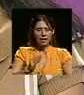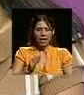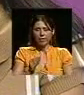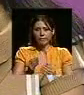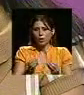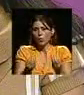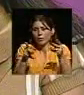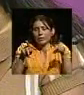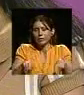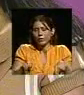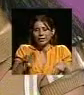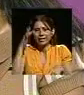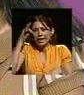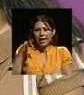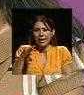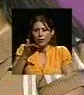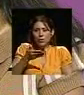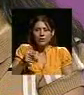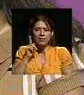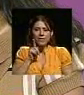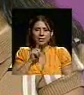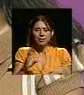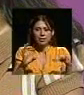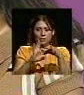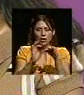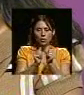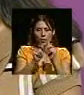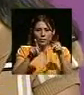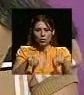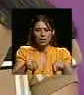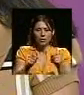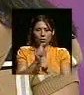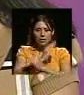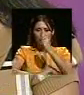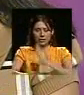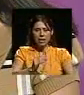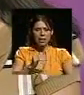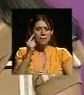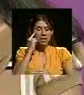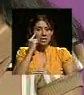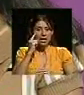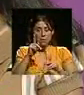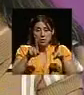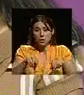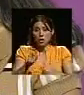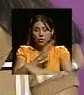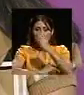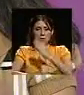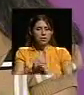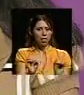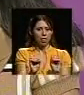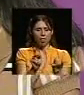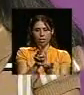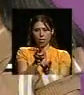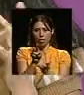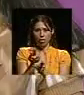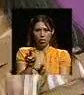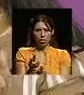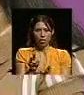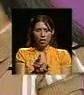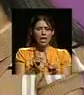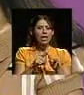con discapacidad y es el hecho de que no son personas sexualmente activas. Entonces, al existir este tipo